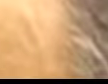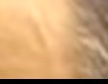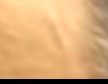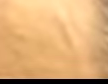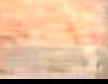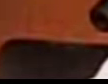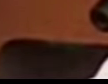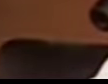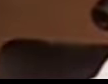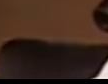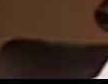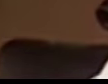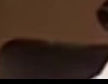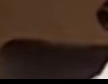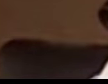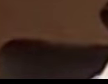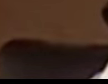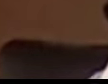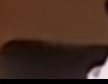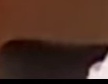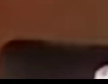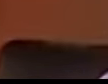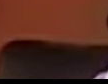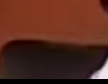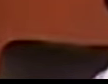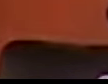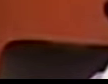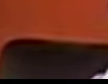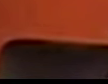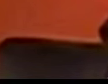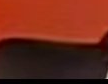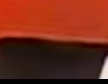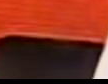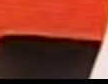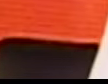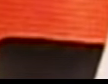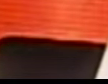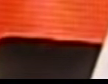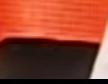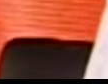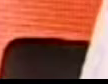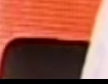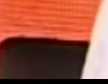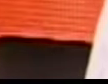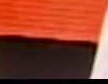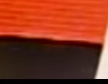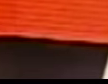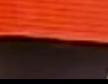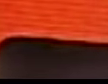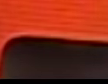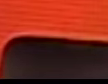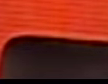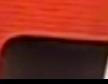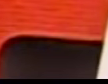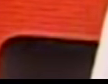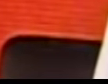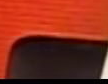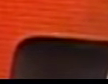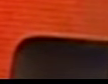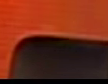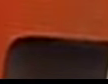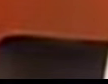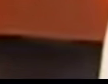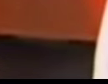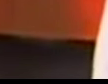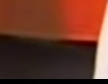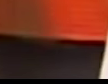Bajarse en el río en esas, en esos neumáticos, las llantas grandotas, ¿no? Ya, tubing. Entonces, así es el asunto. Chasnami, ñucanchi, yacta,